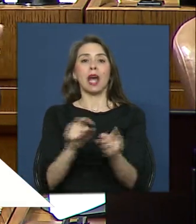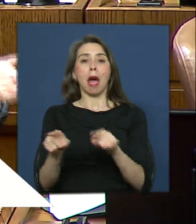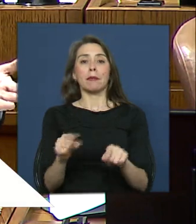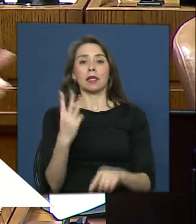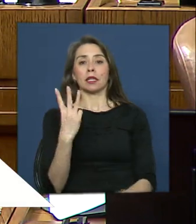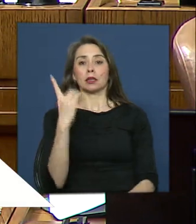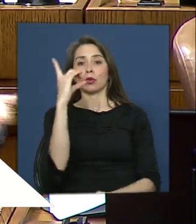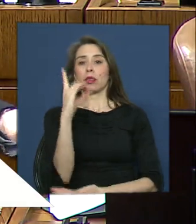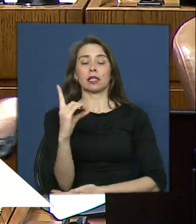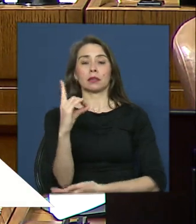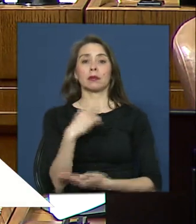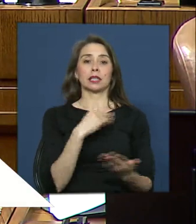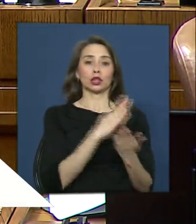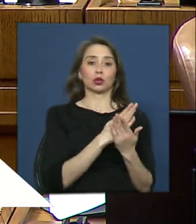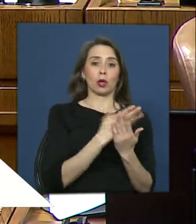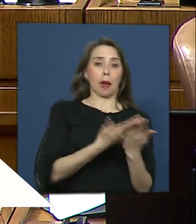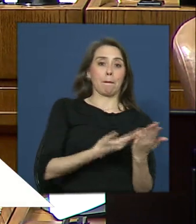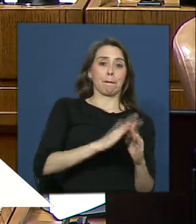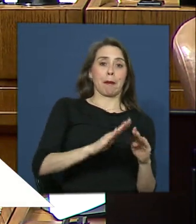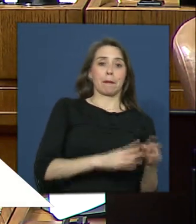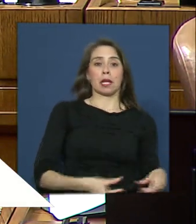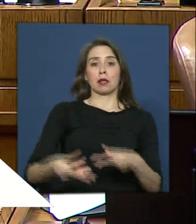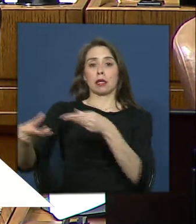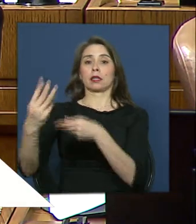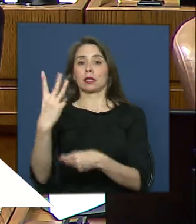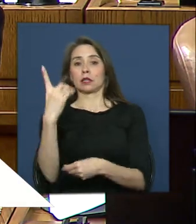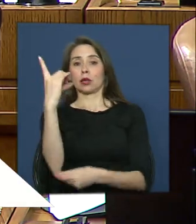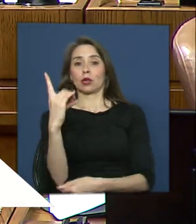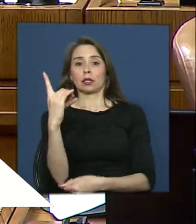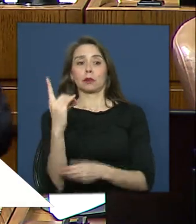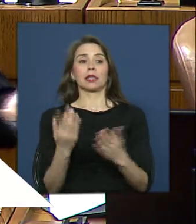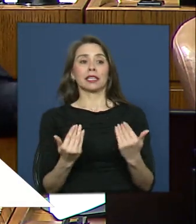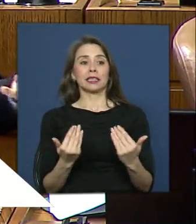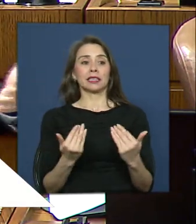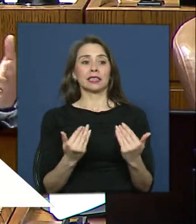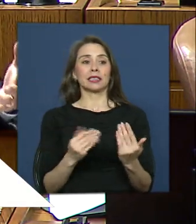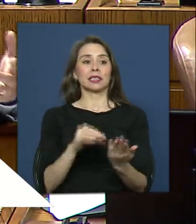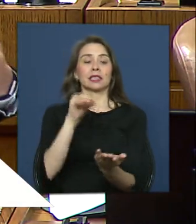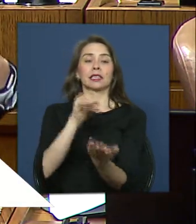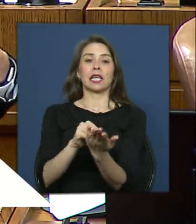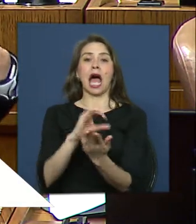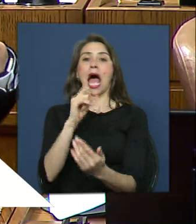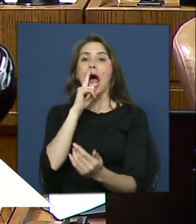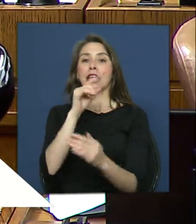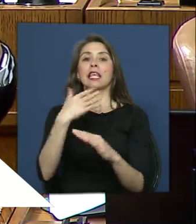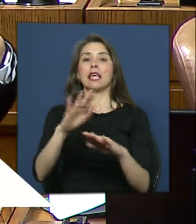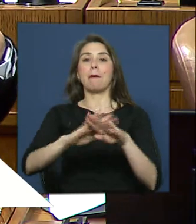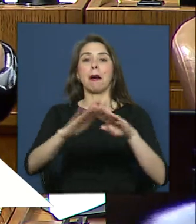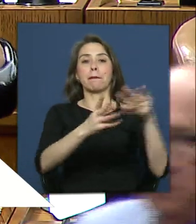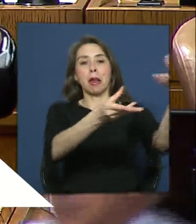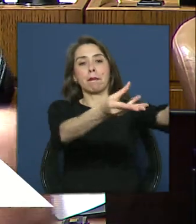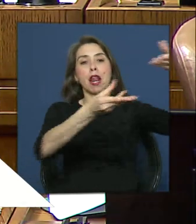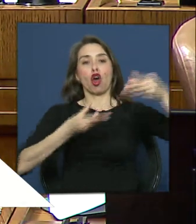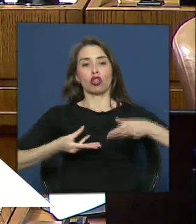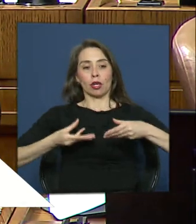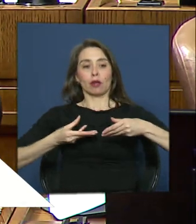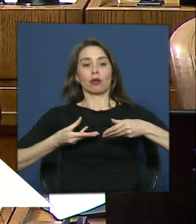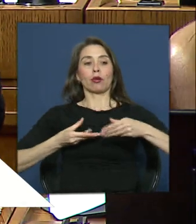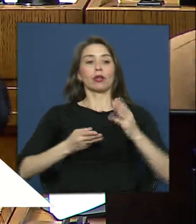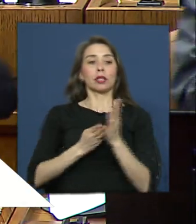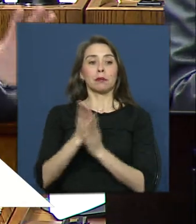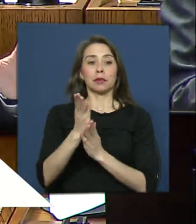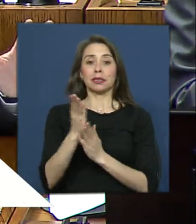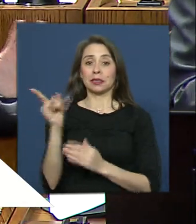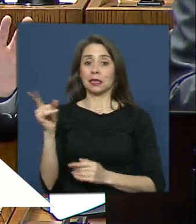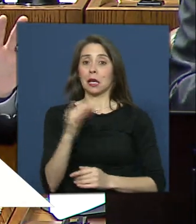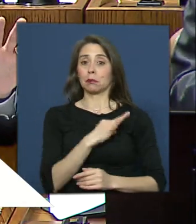31 de diciembre. Es decir, si un colegio lo entrega el 31 de diciembre, si lo que se necesita es que haya un acta como de recepción o que entre en curso por parte del